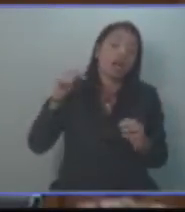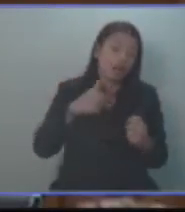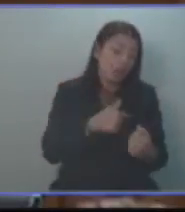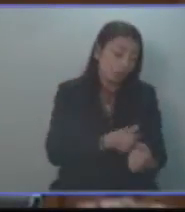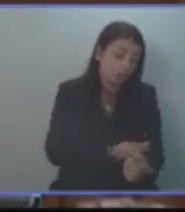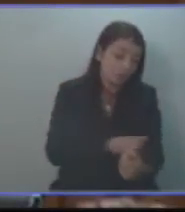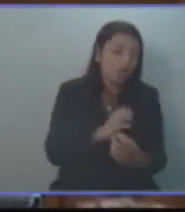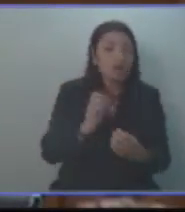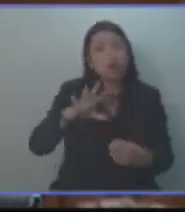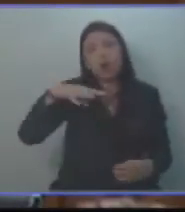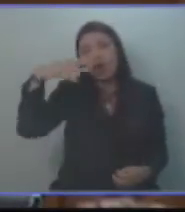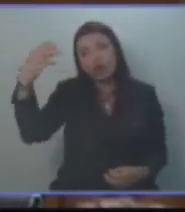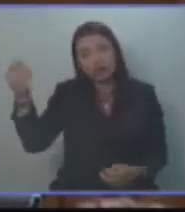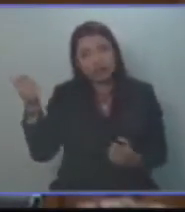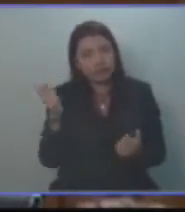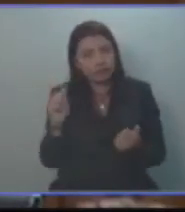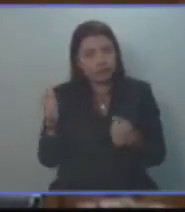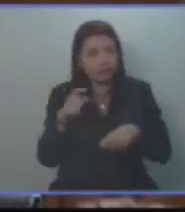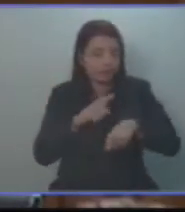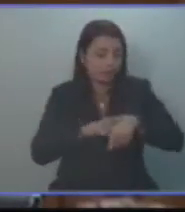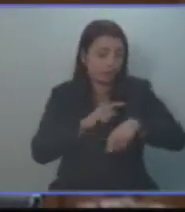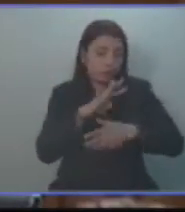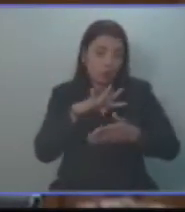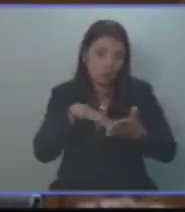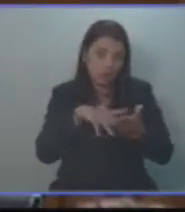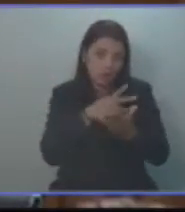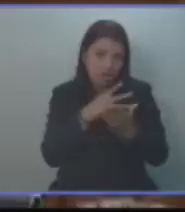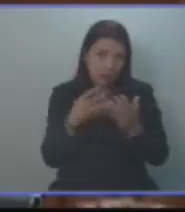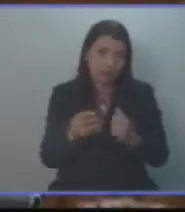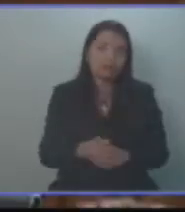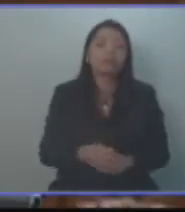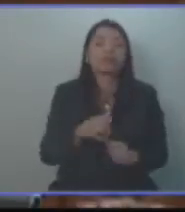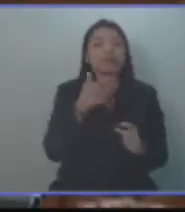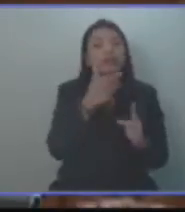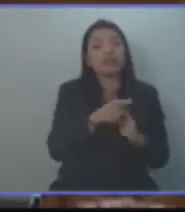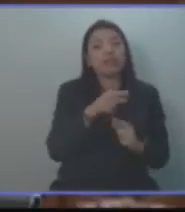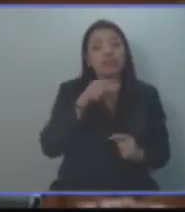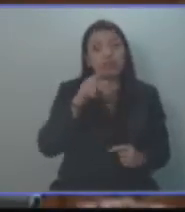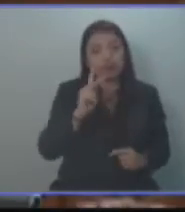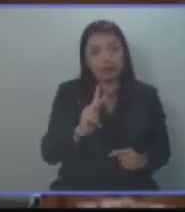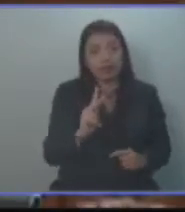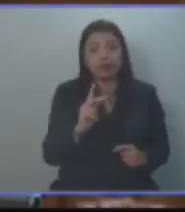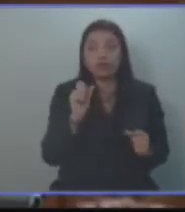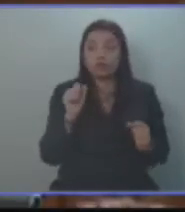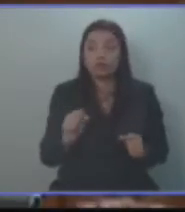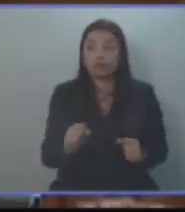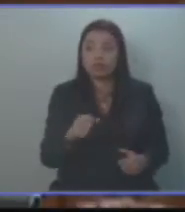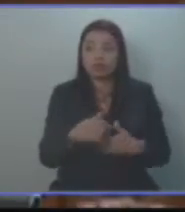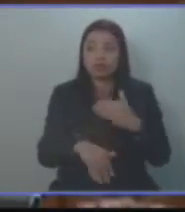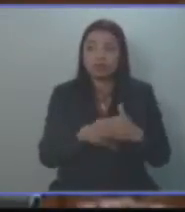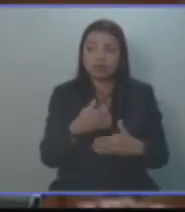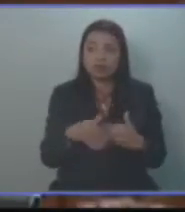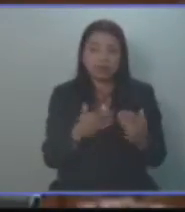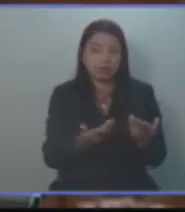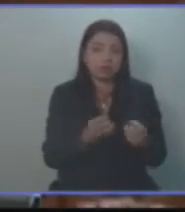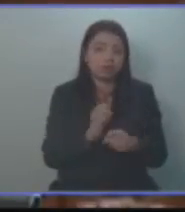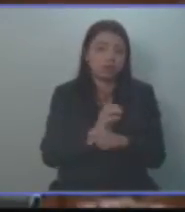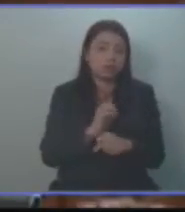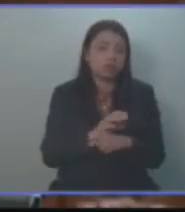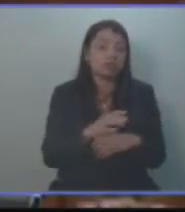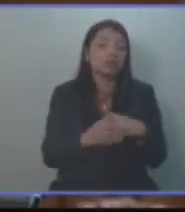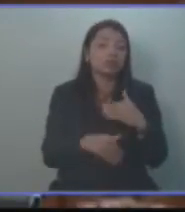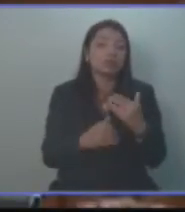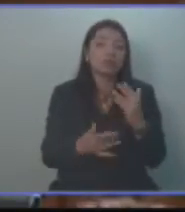hospital escuela en su correspondiente horario. Literal K, recibir formación y asesoría en la